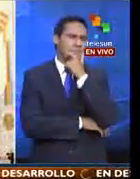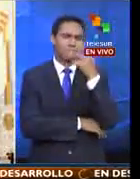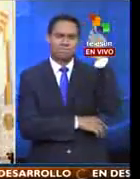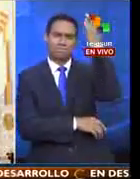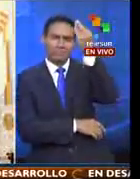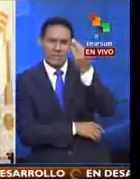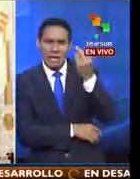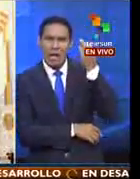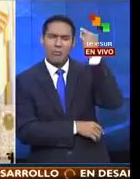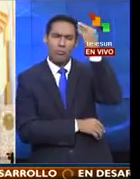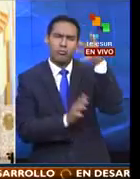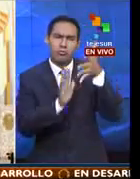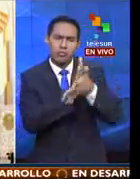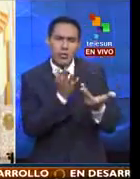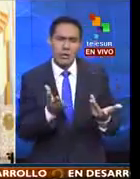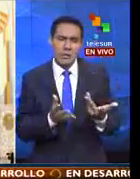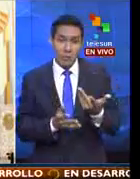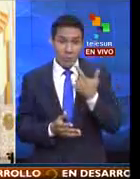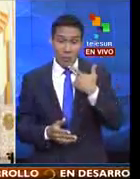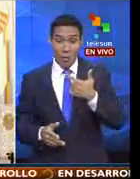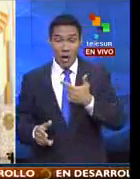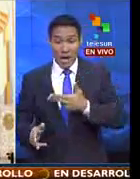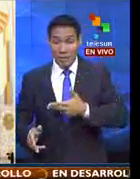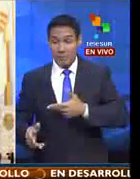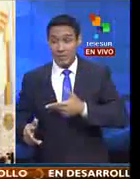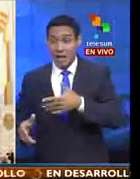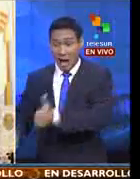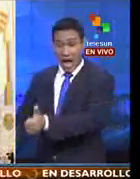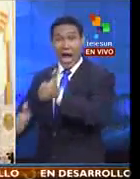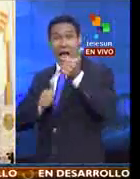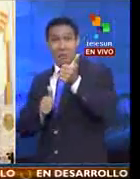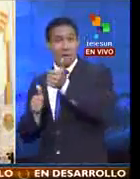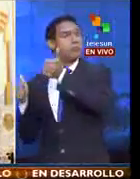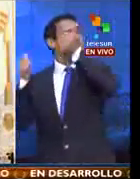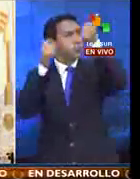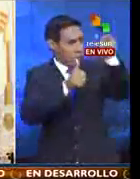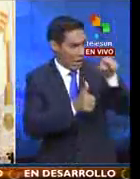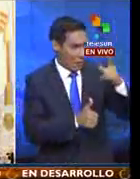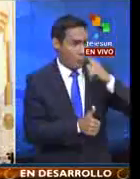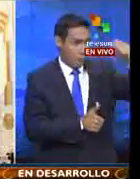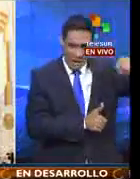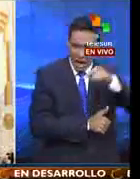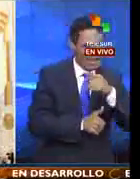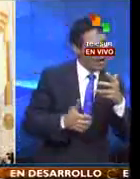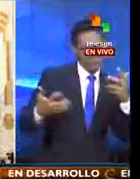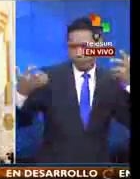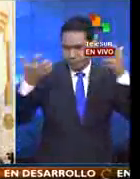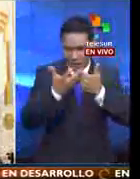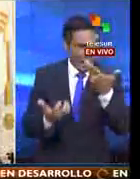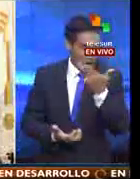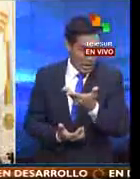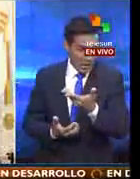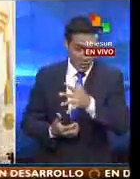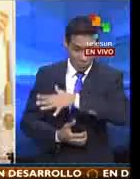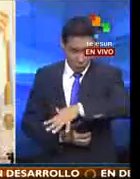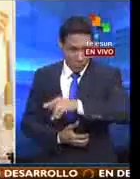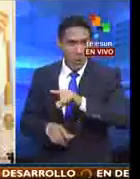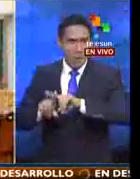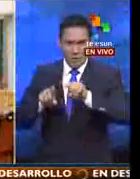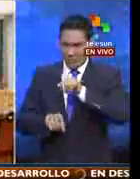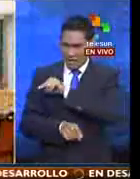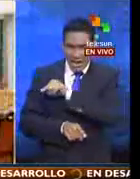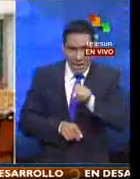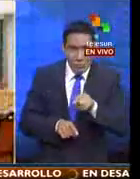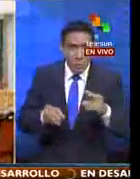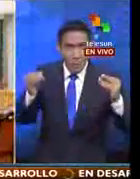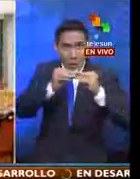la posibilidad de enviar armamento a Kiev para hacerle frente a las fuerzas federalistas. Sin embargo, esta posibilidad